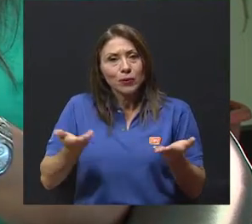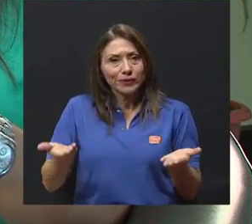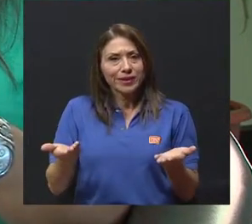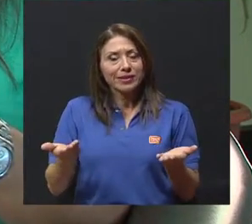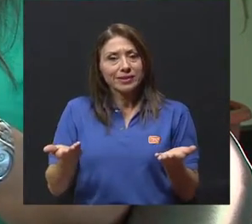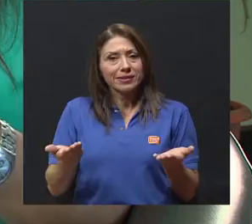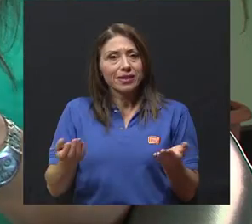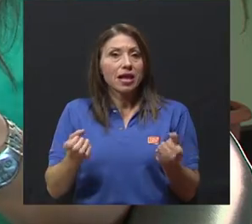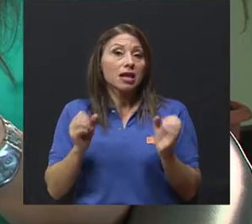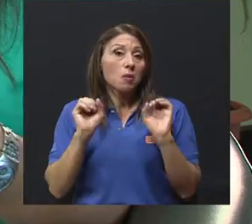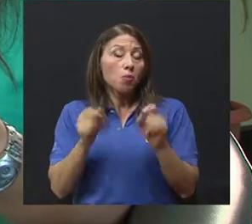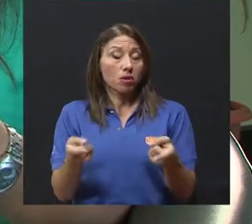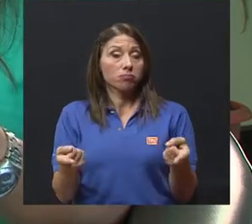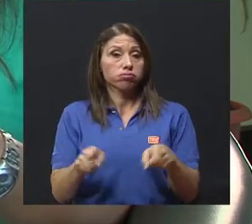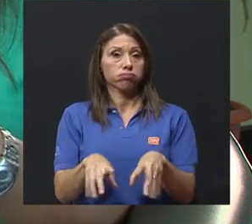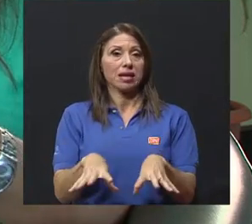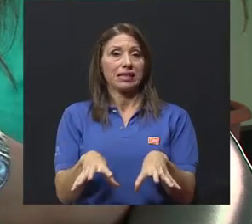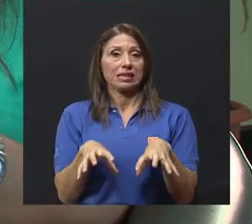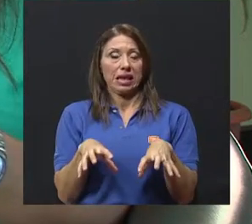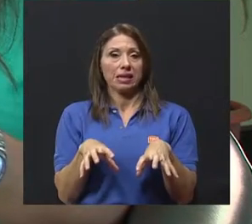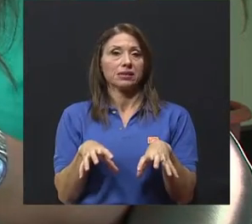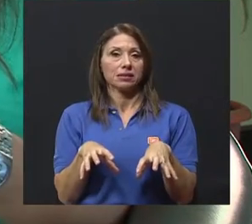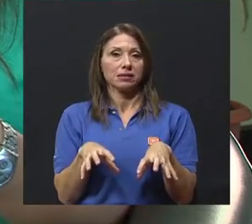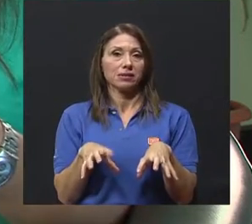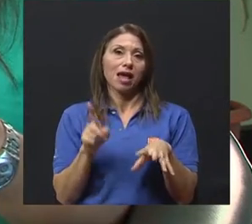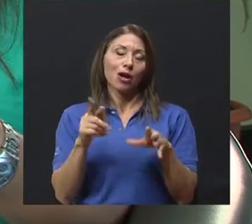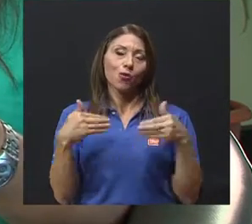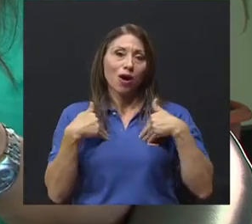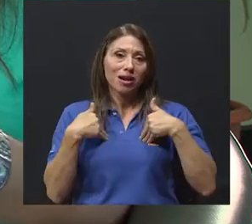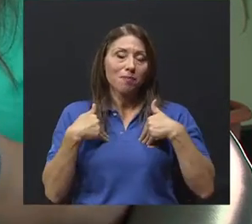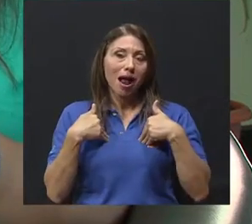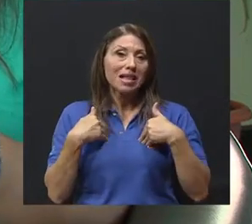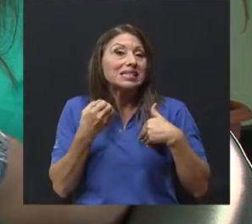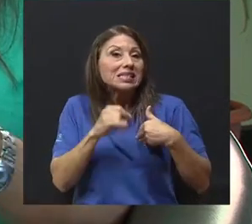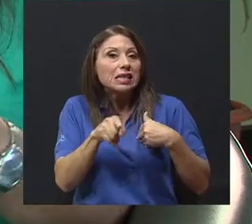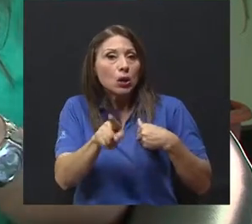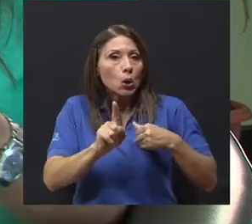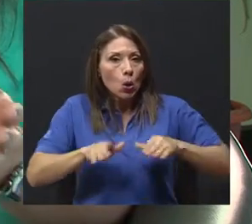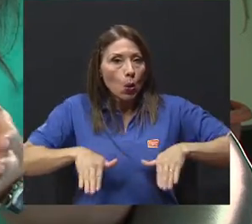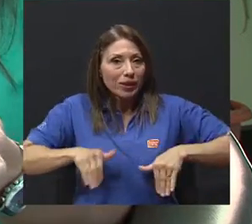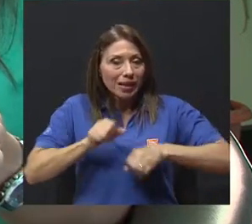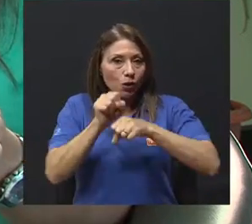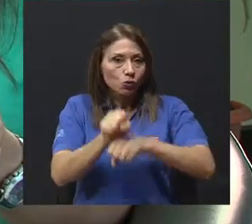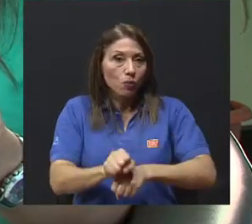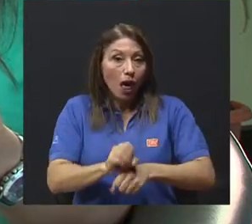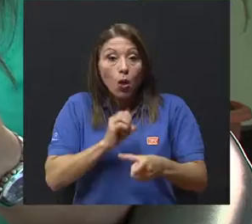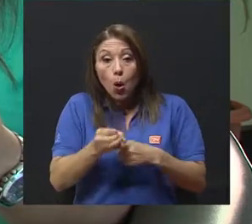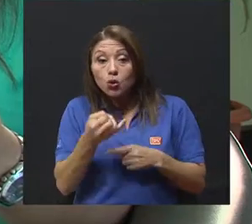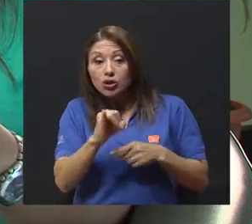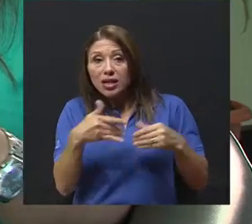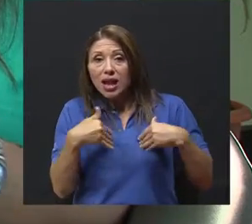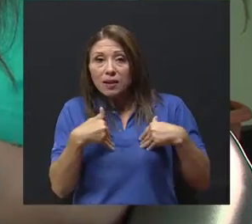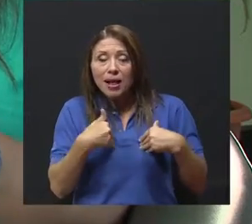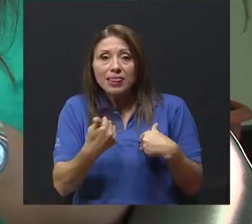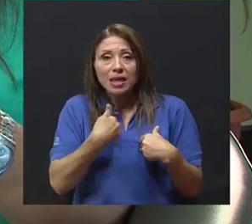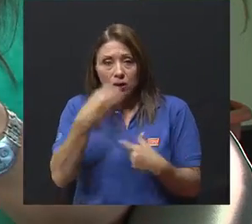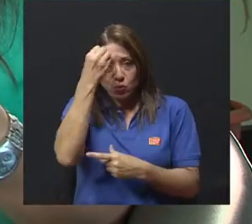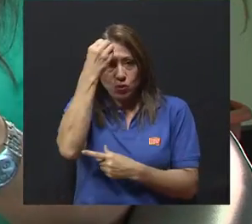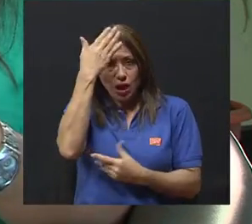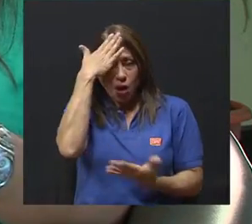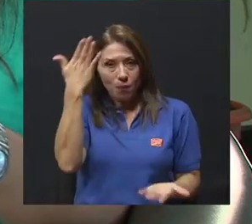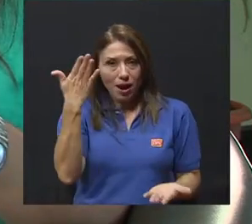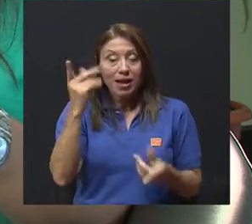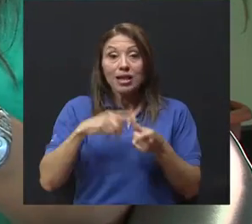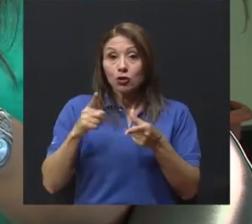que pueden provocar estrés en un animal que no esté acostumbrado o que tenga un trauma entonces hay un